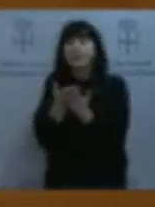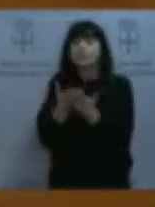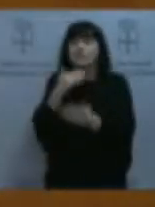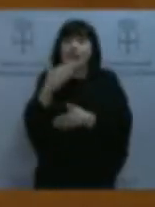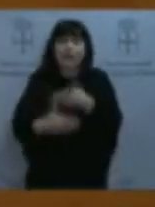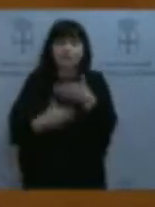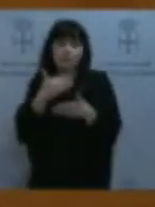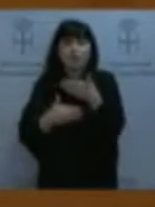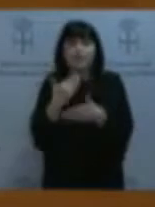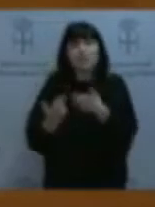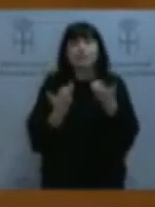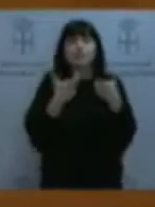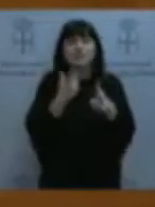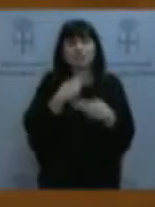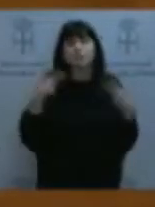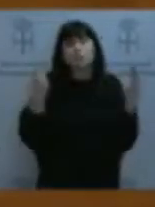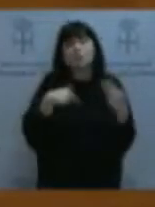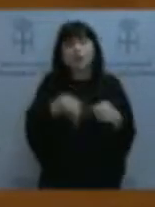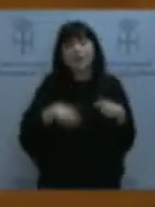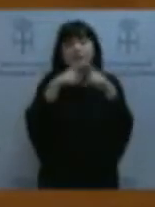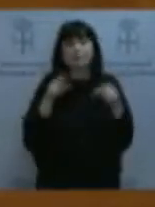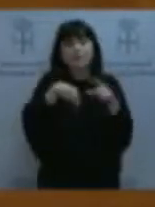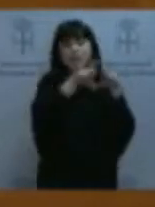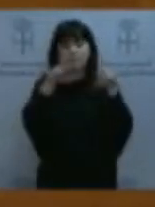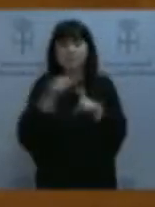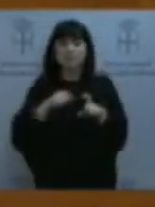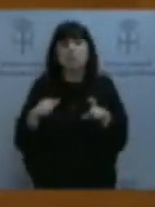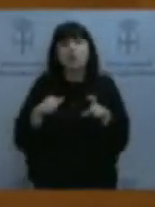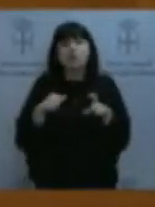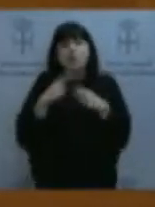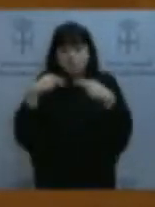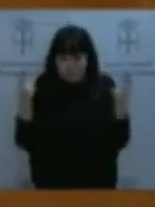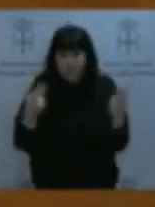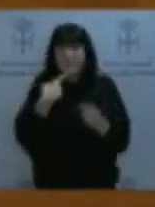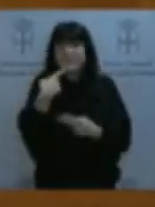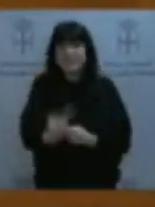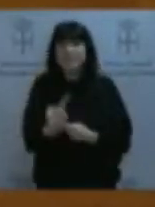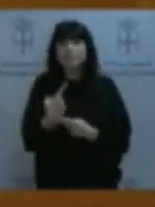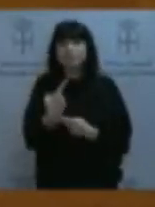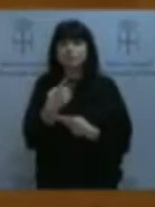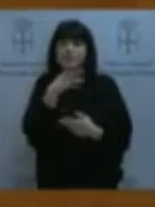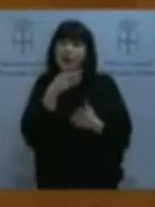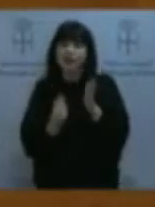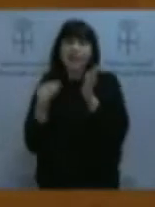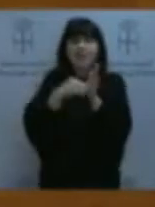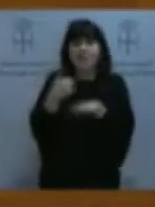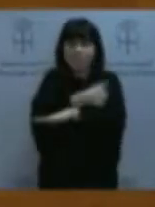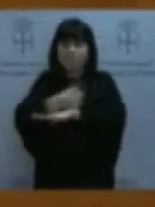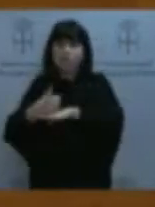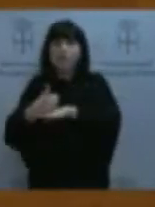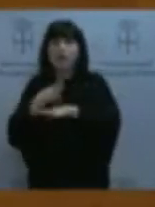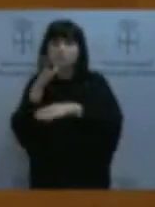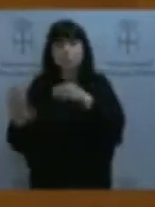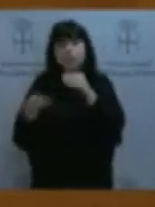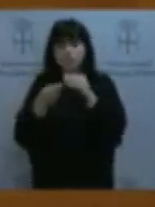nuestro texto inicial, entes, entidades y fundaciones, se añade ahora ciudadanos mediante una enmienda que vamos a aceptar, se produce una huida de los